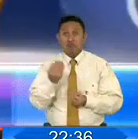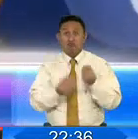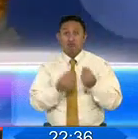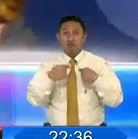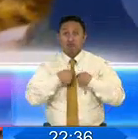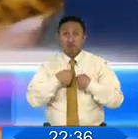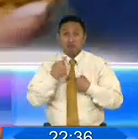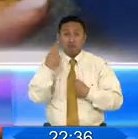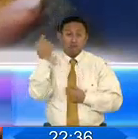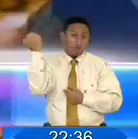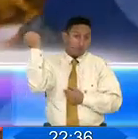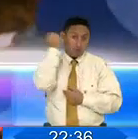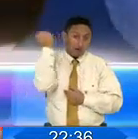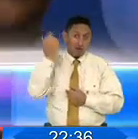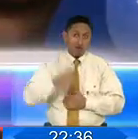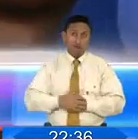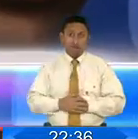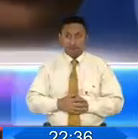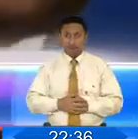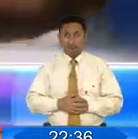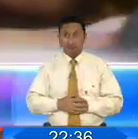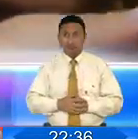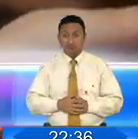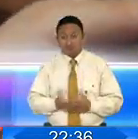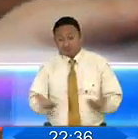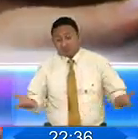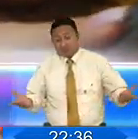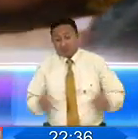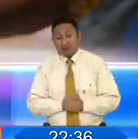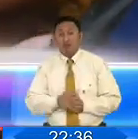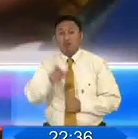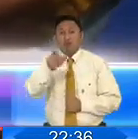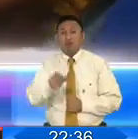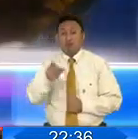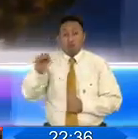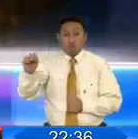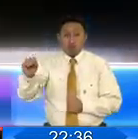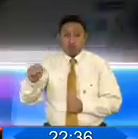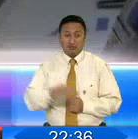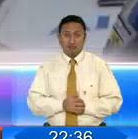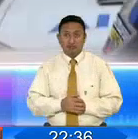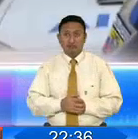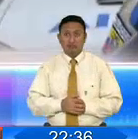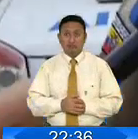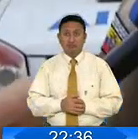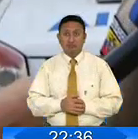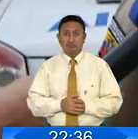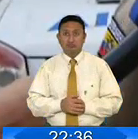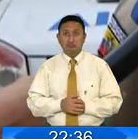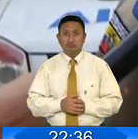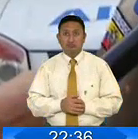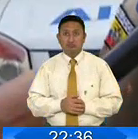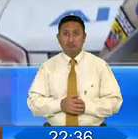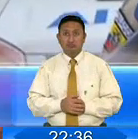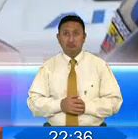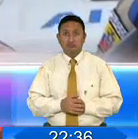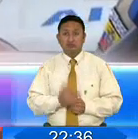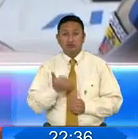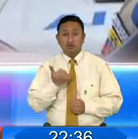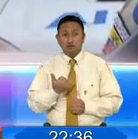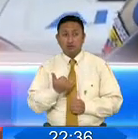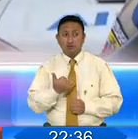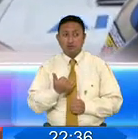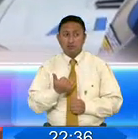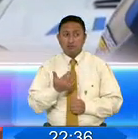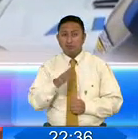partieron aquí una pistola aquí en la cara. Y ya, pero lo que son los populachos allá, pero nos metamos ahí. Se recaba que el monto del robo